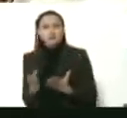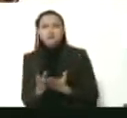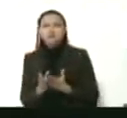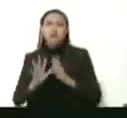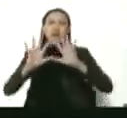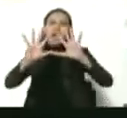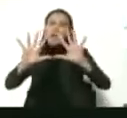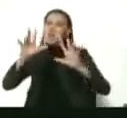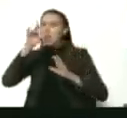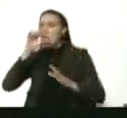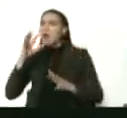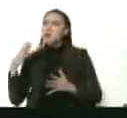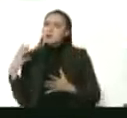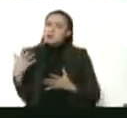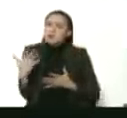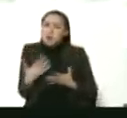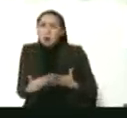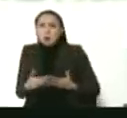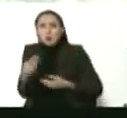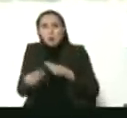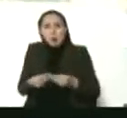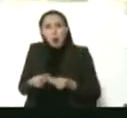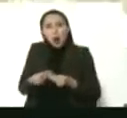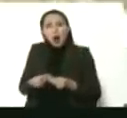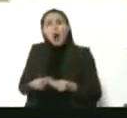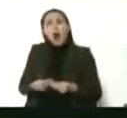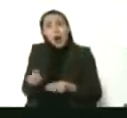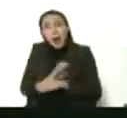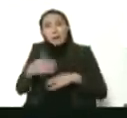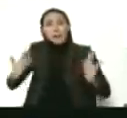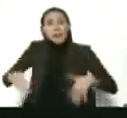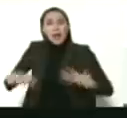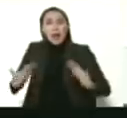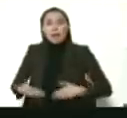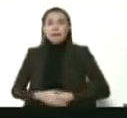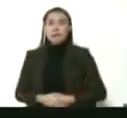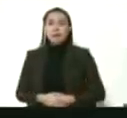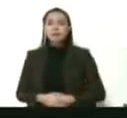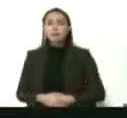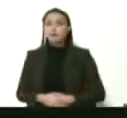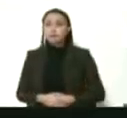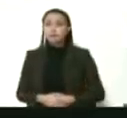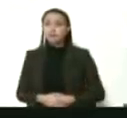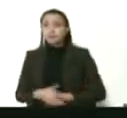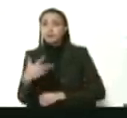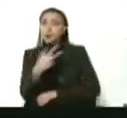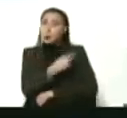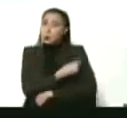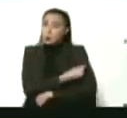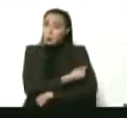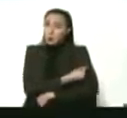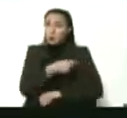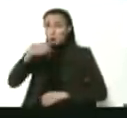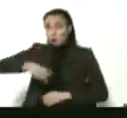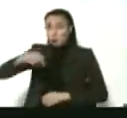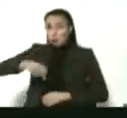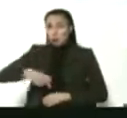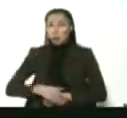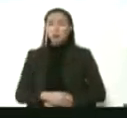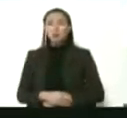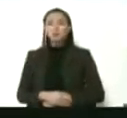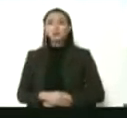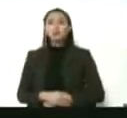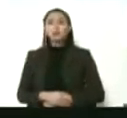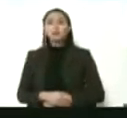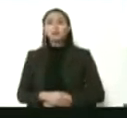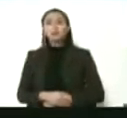años. Todo lo que se está haciendo es por emergencia. Quiere decir que las vacunas de hoy se